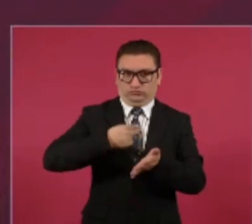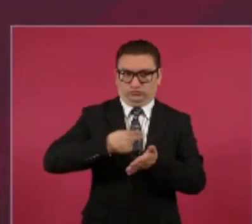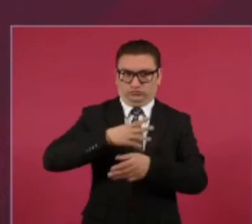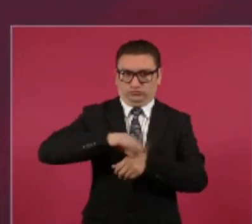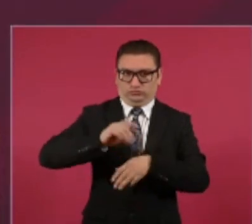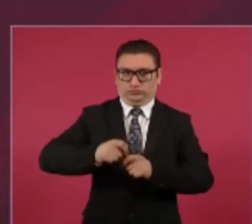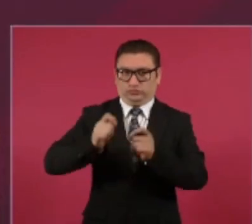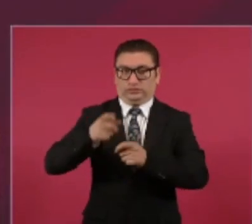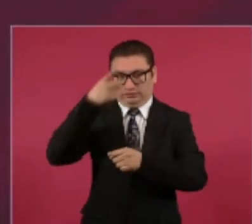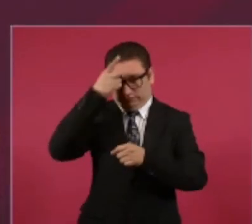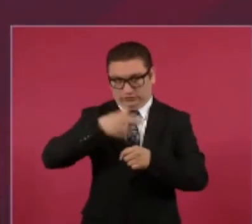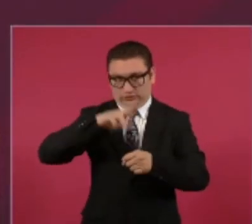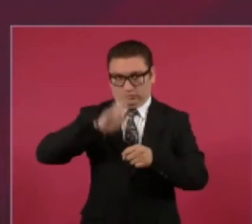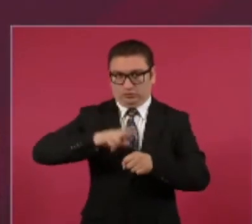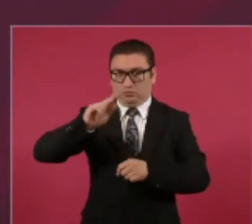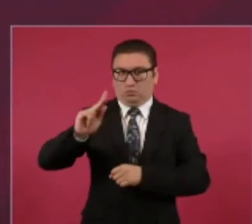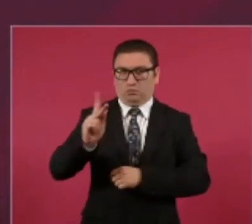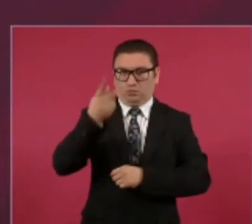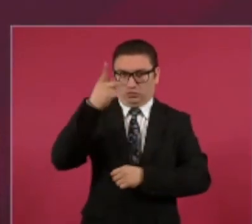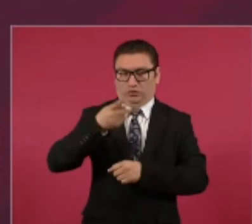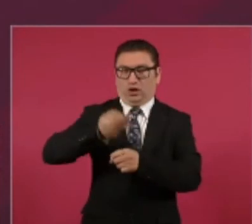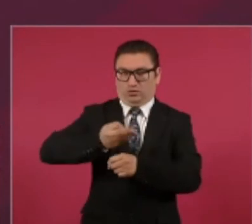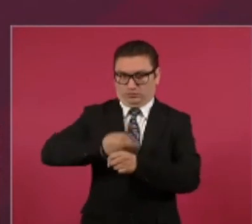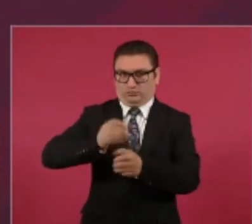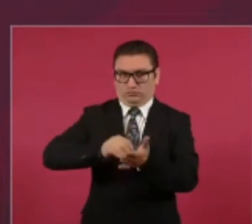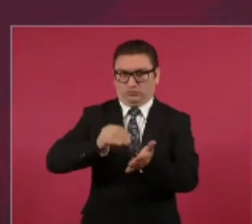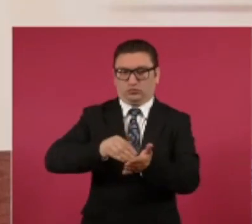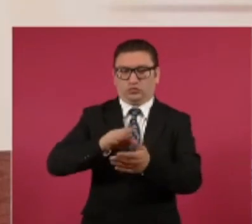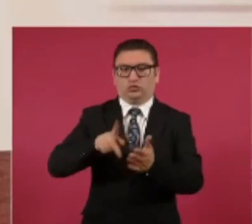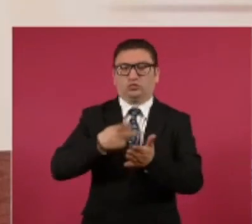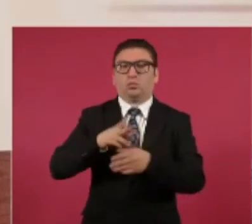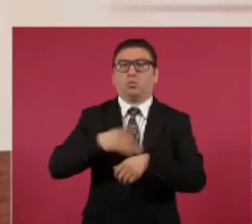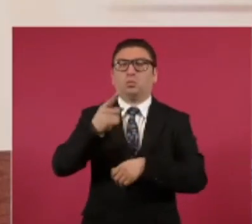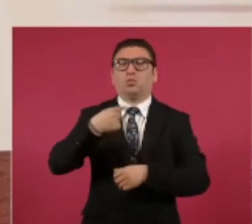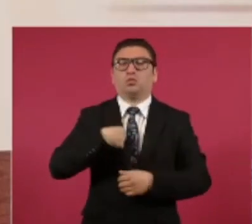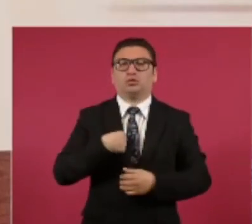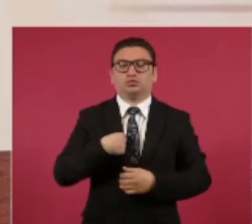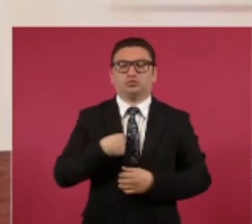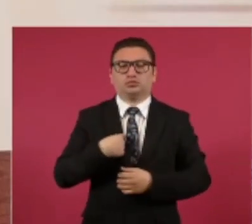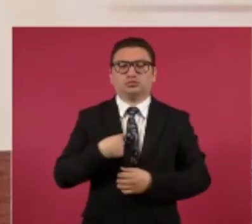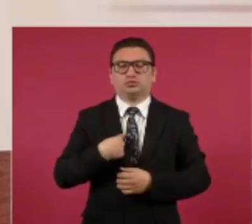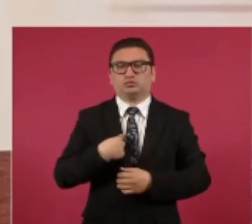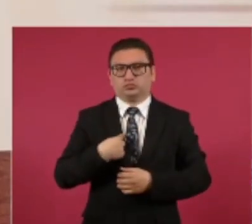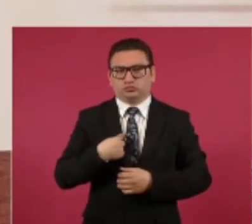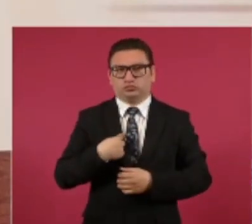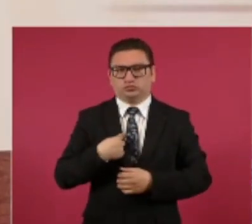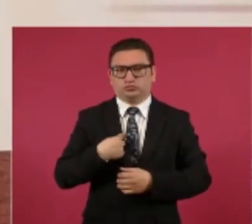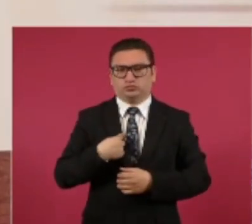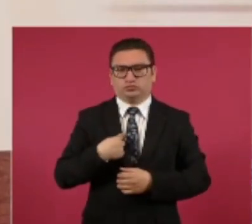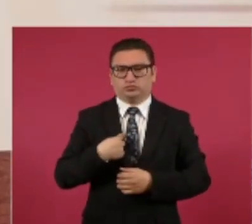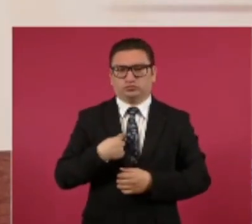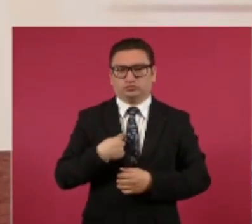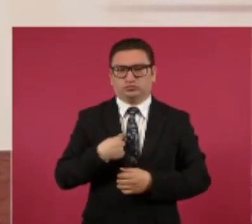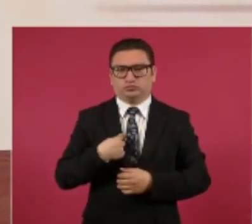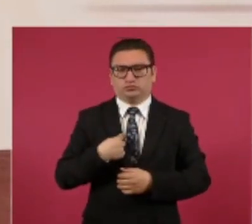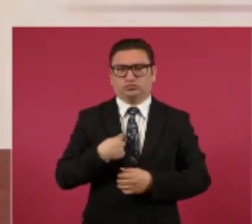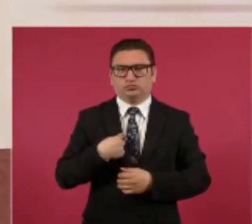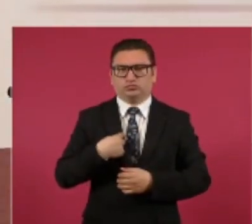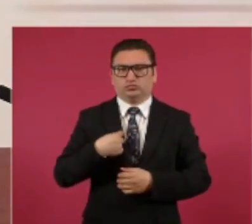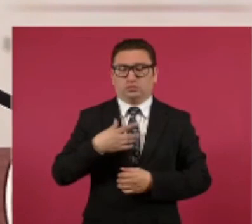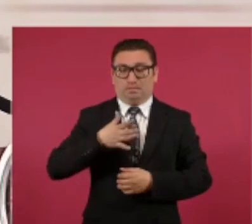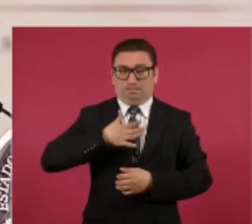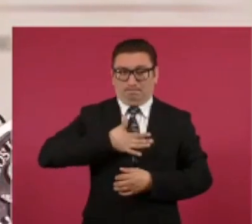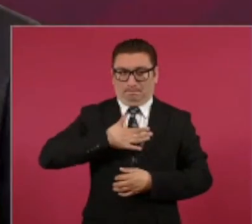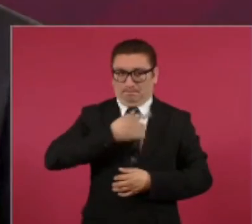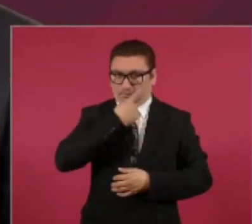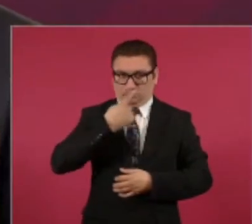del Politécnico porque yo tengo este pues una buena